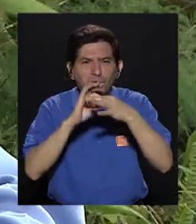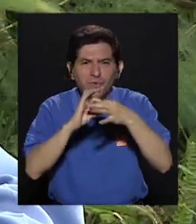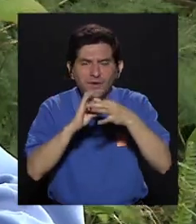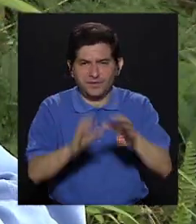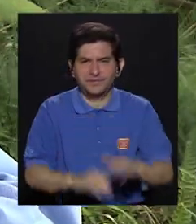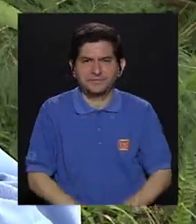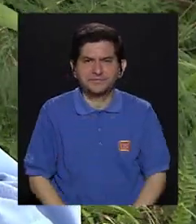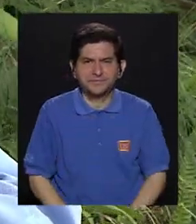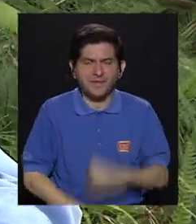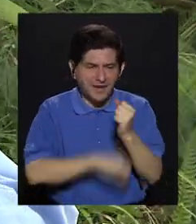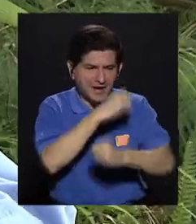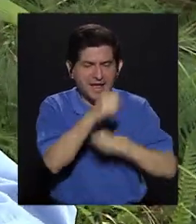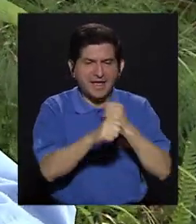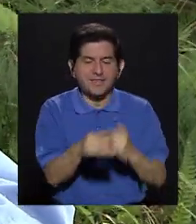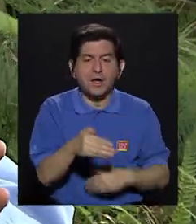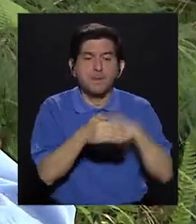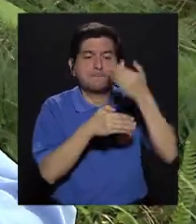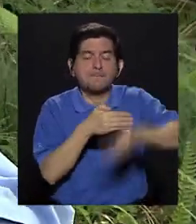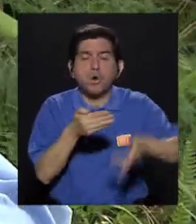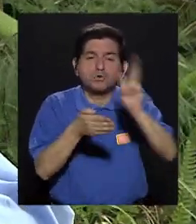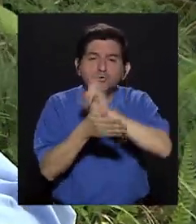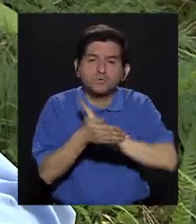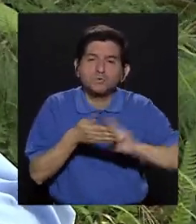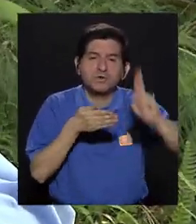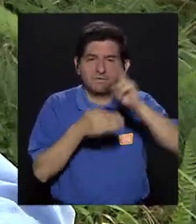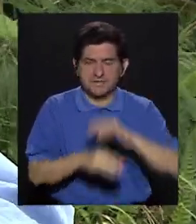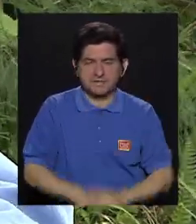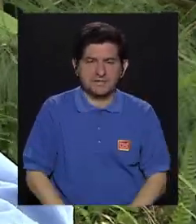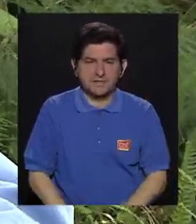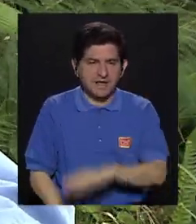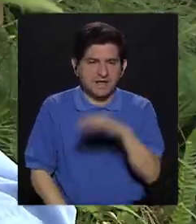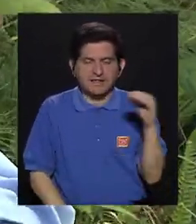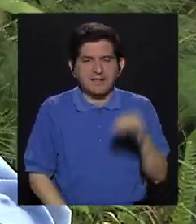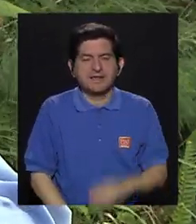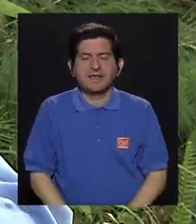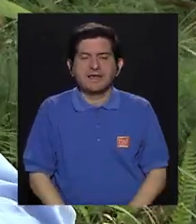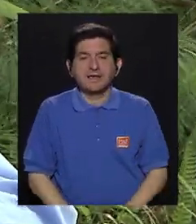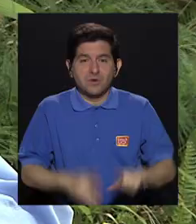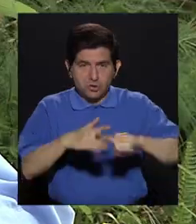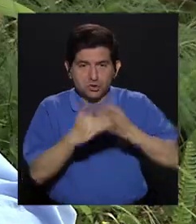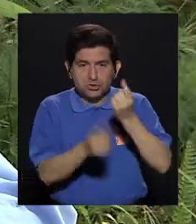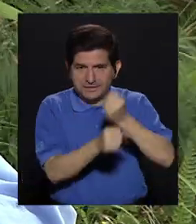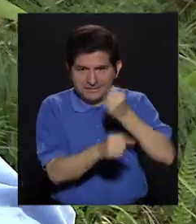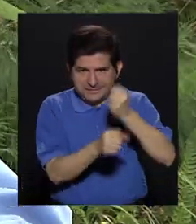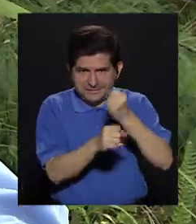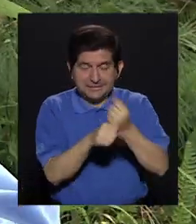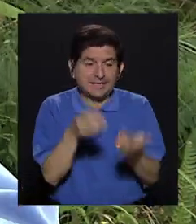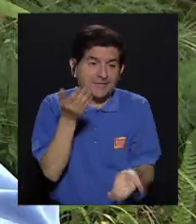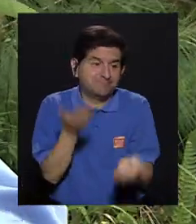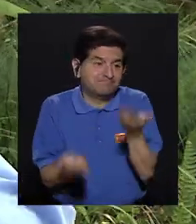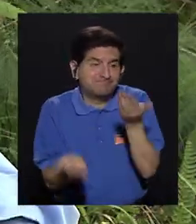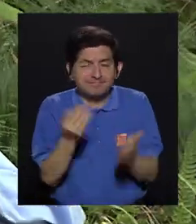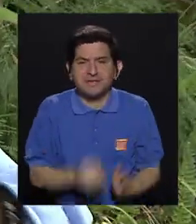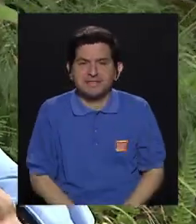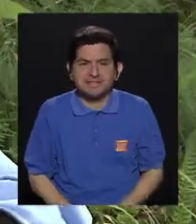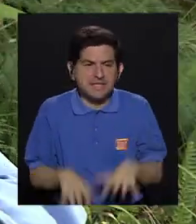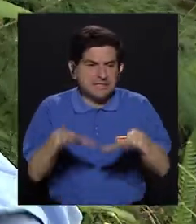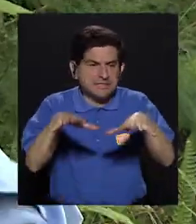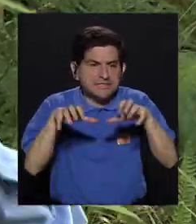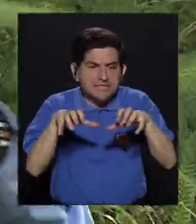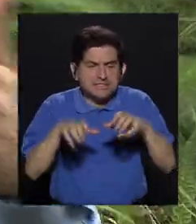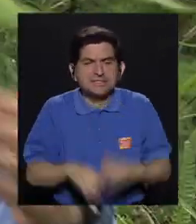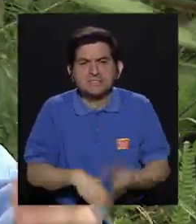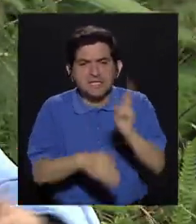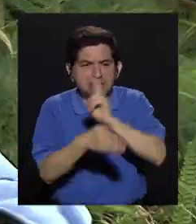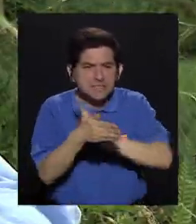relaciono mucho a la edad postuniversitaria y al empleo. Cuando probablemente por el